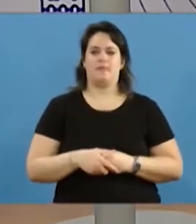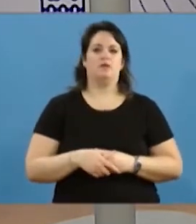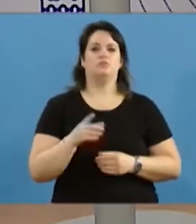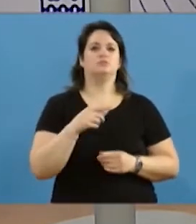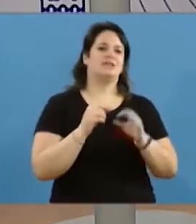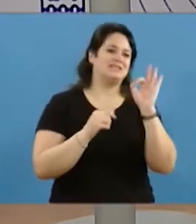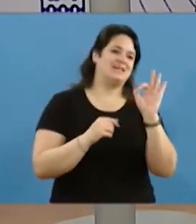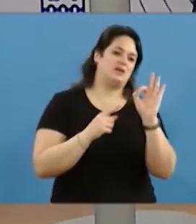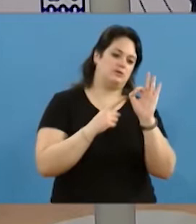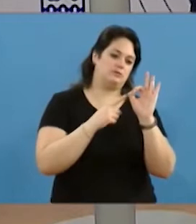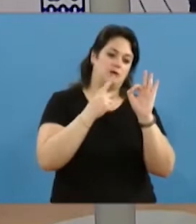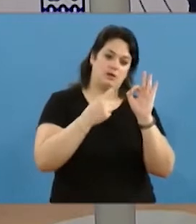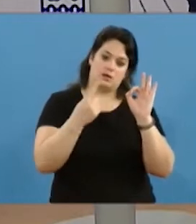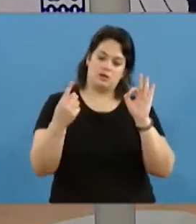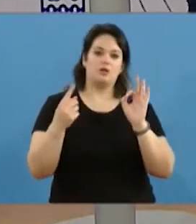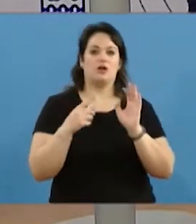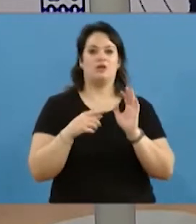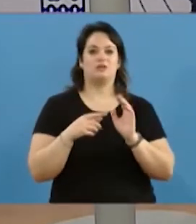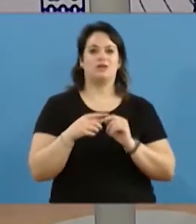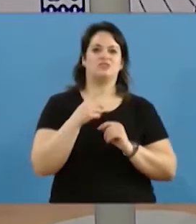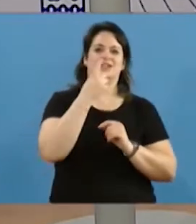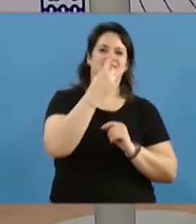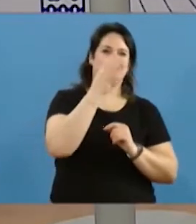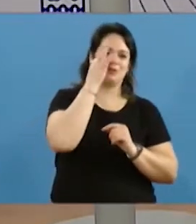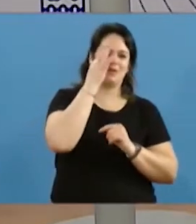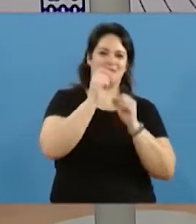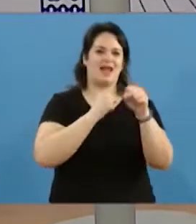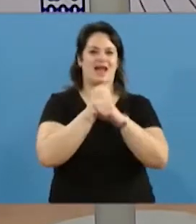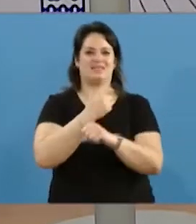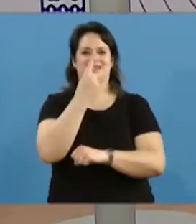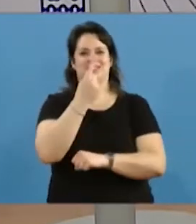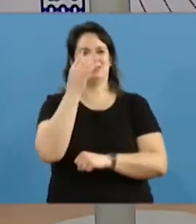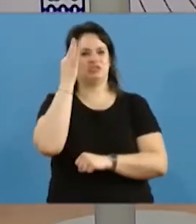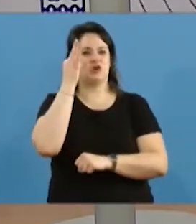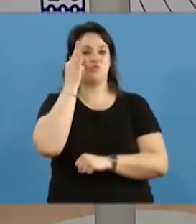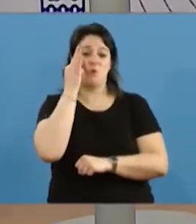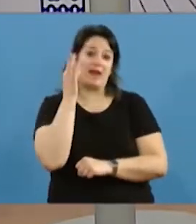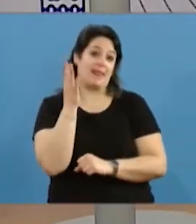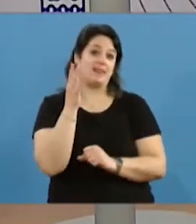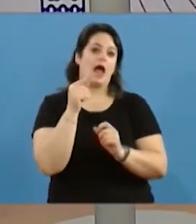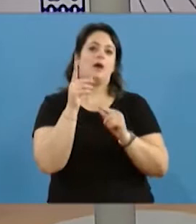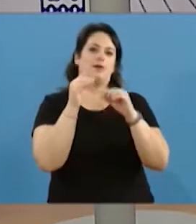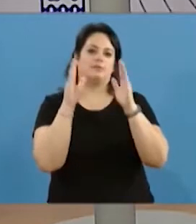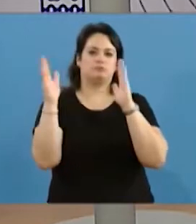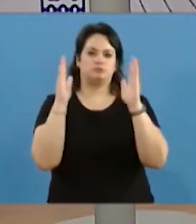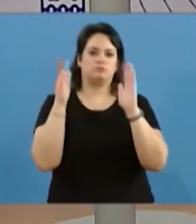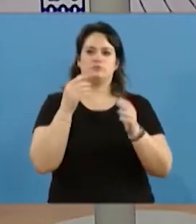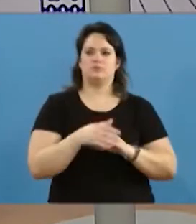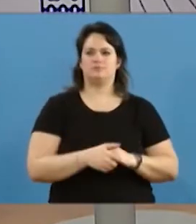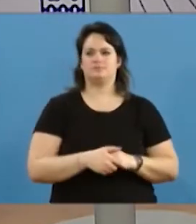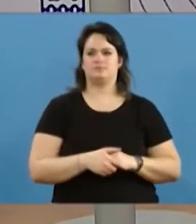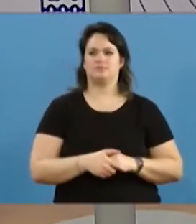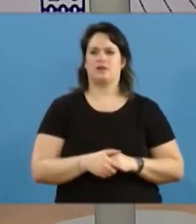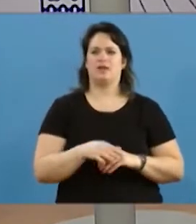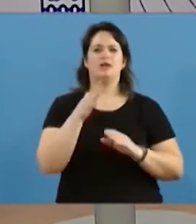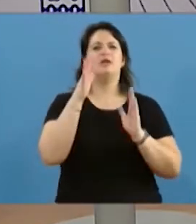contar desde cero. Me fijo, está entre 120 y 140 y busco hasta dónde va a llegar. Debería estar más o menos